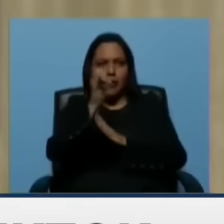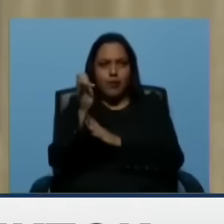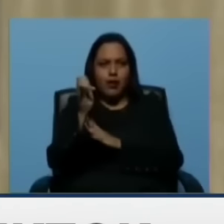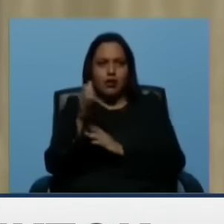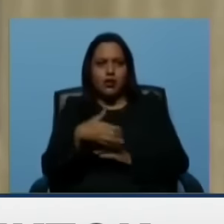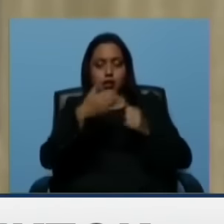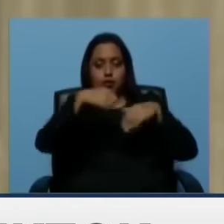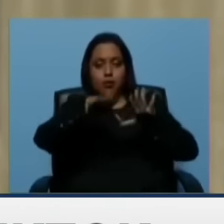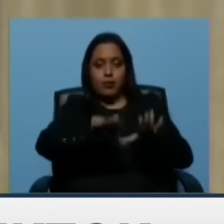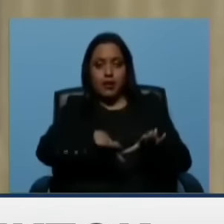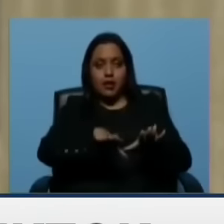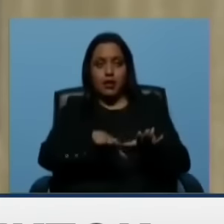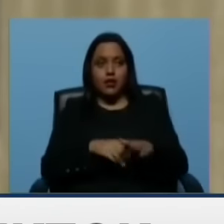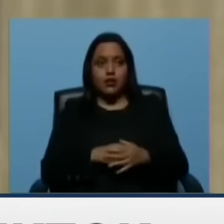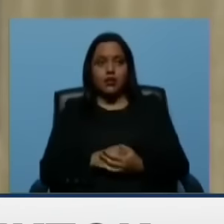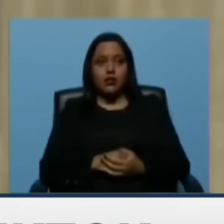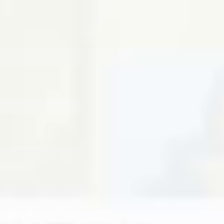las palabras de Nicolás Maduro.